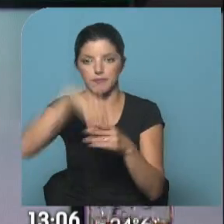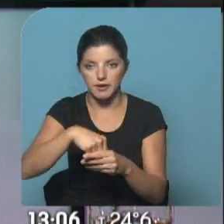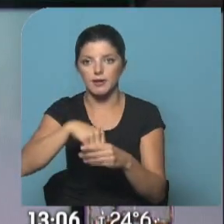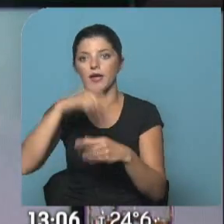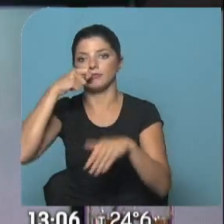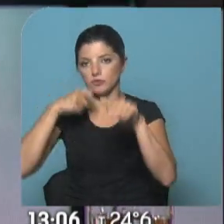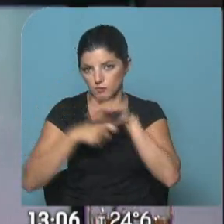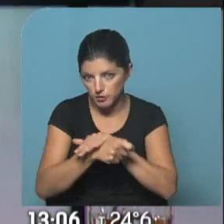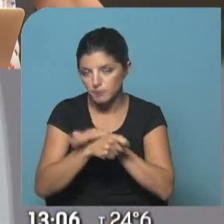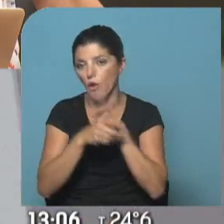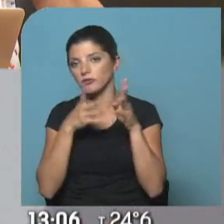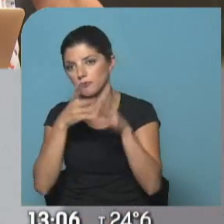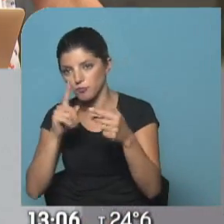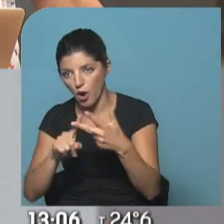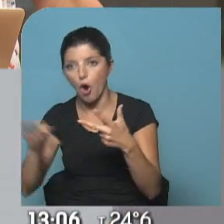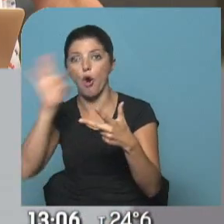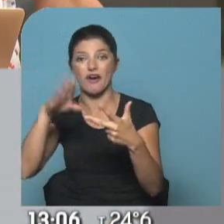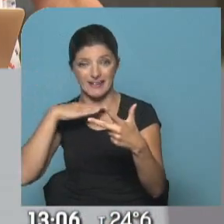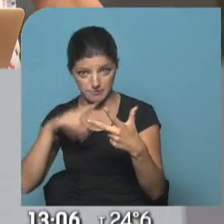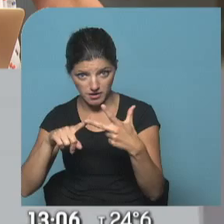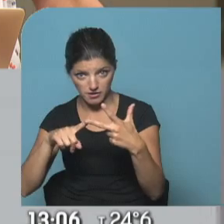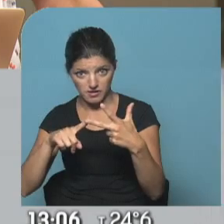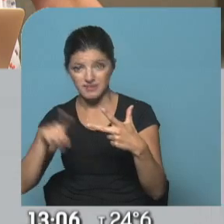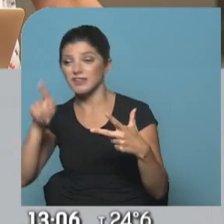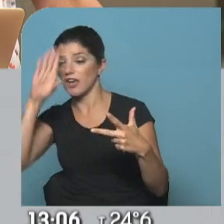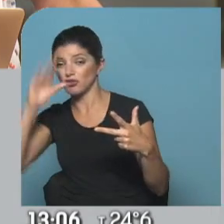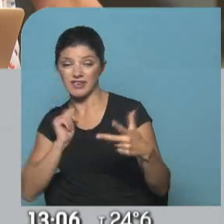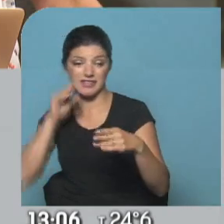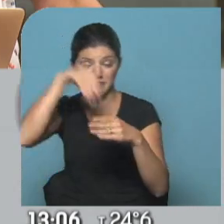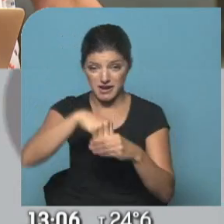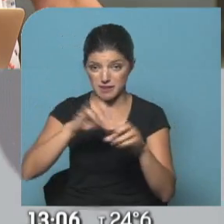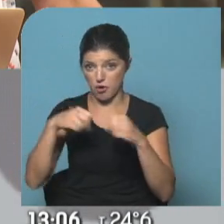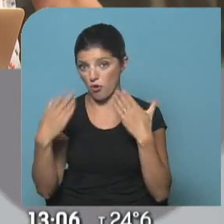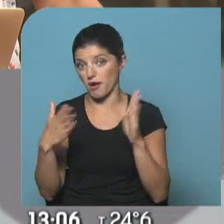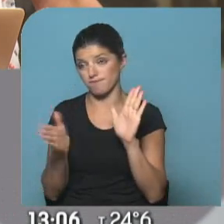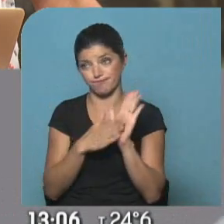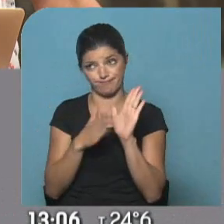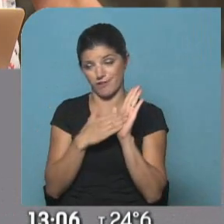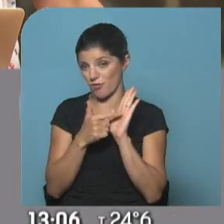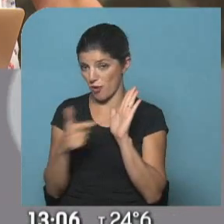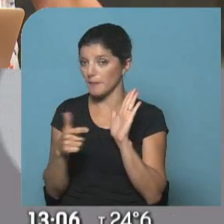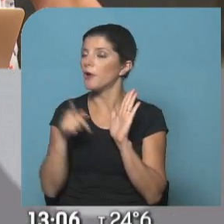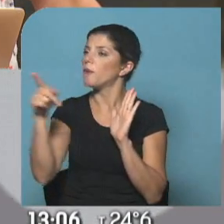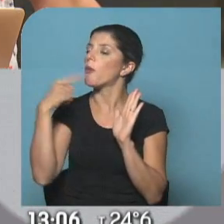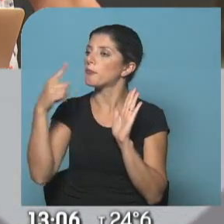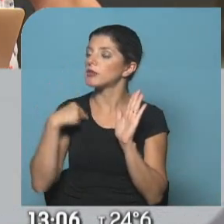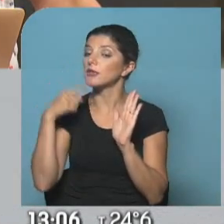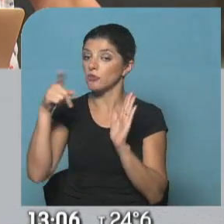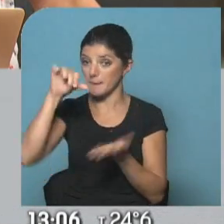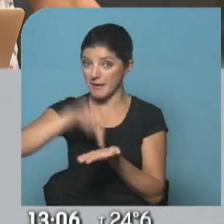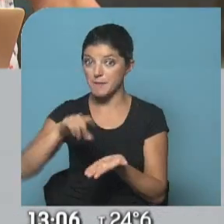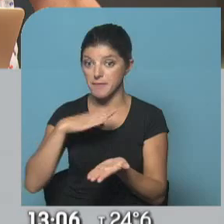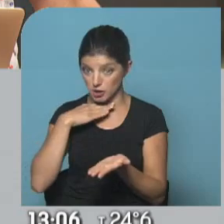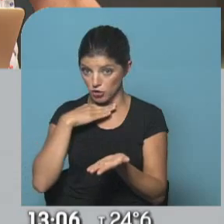de narcotráfico o de crimen organizado haya mejorado la situación. Vos contás el caso de México, que es preocupante. Recientemente,